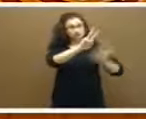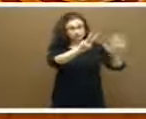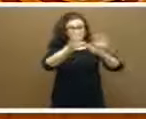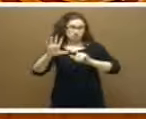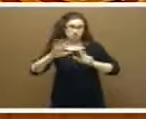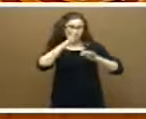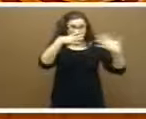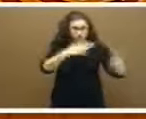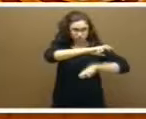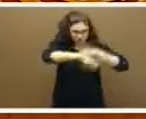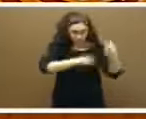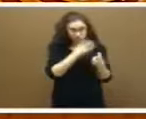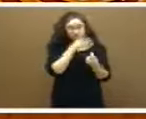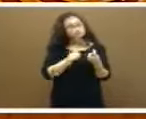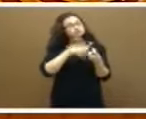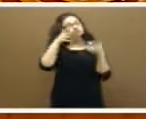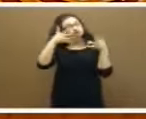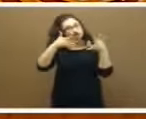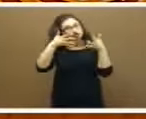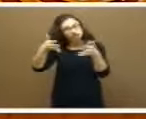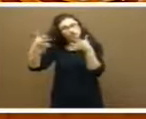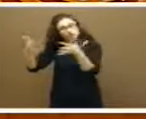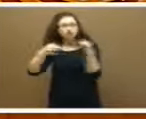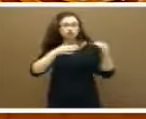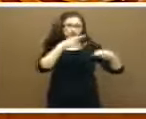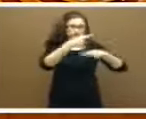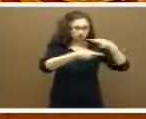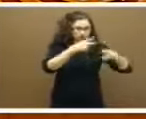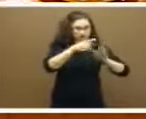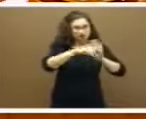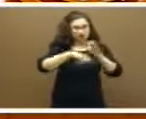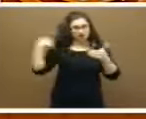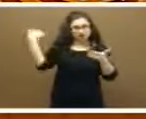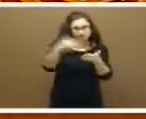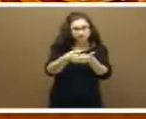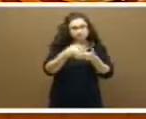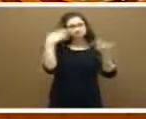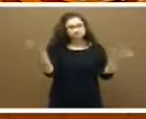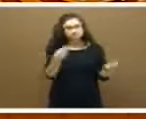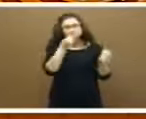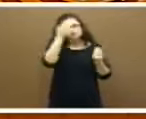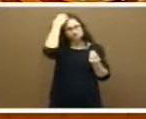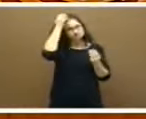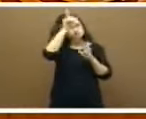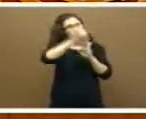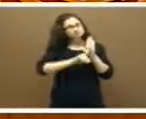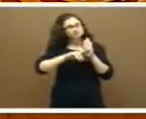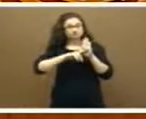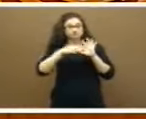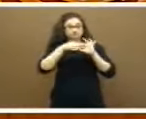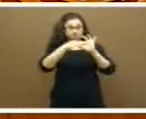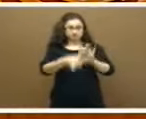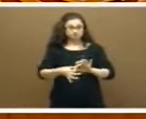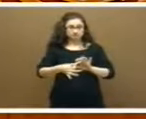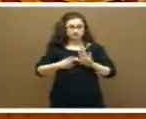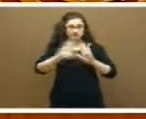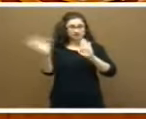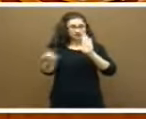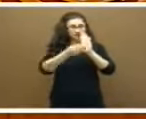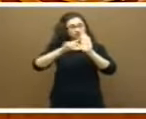89, por las que estos consejos se habían regulado hasta la fecha. Pues bien, el Real Decreto, en su disposición